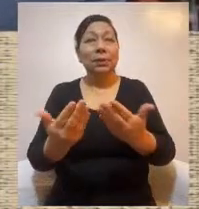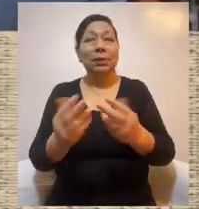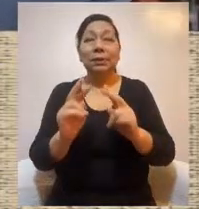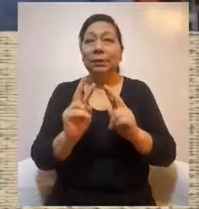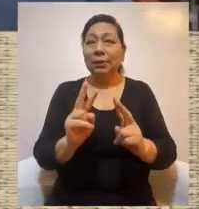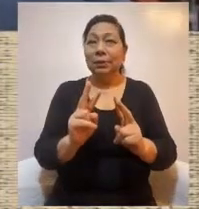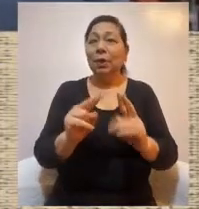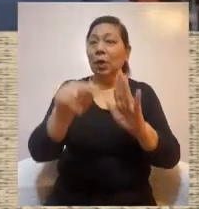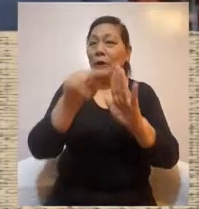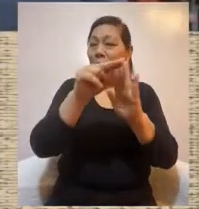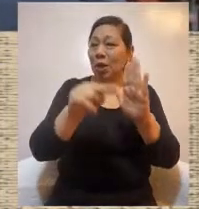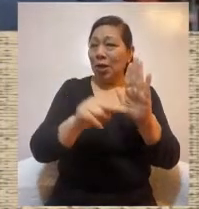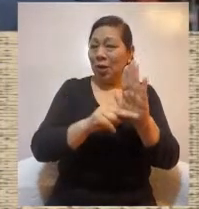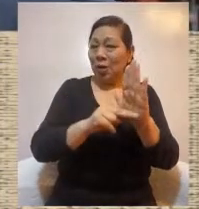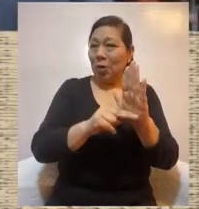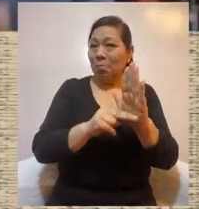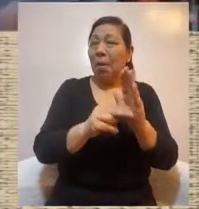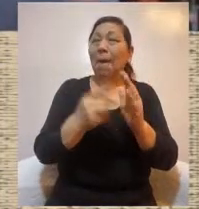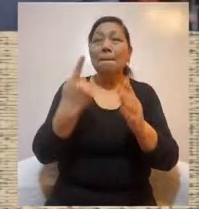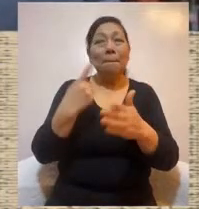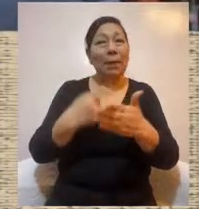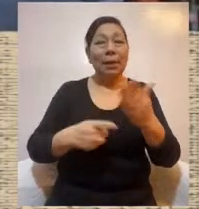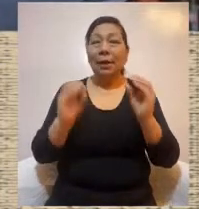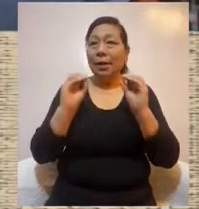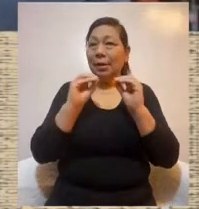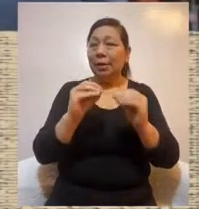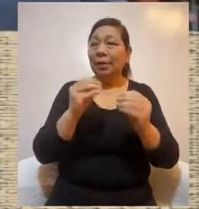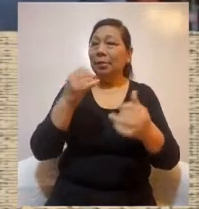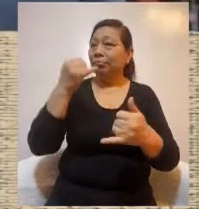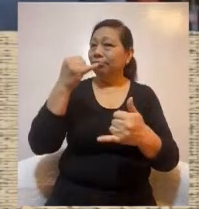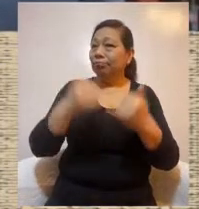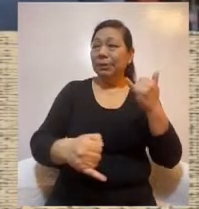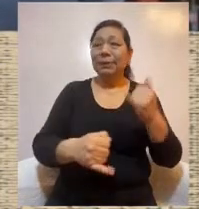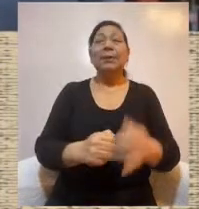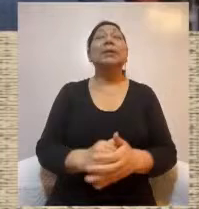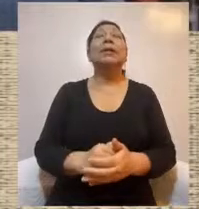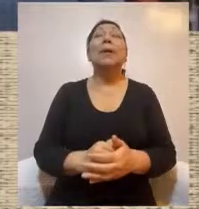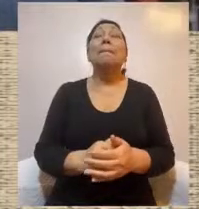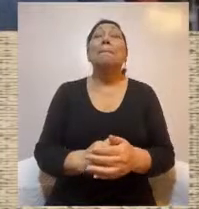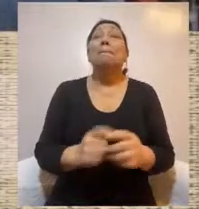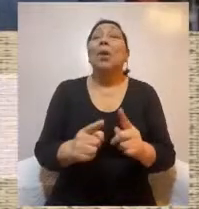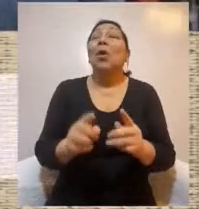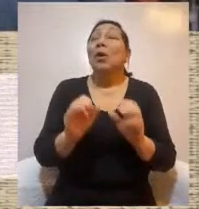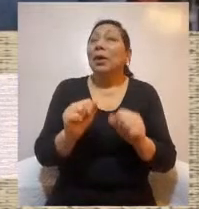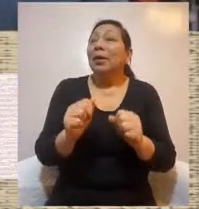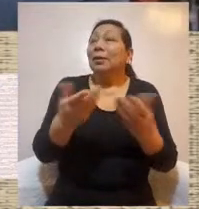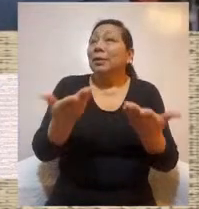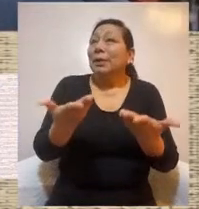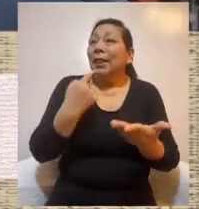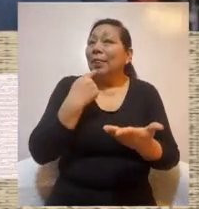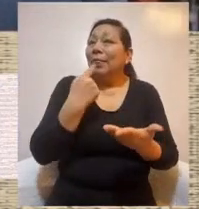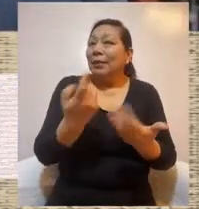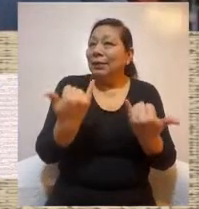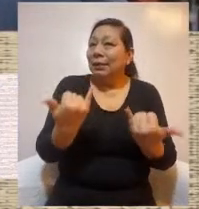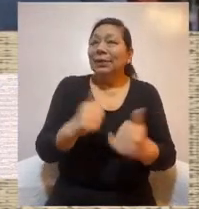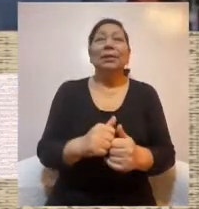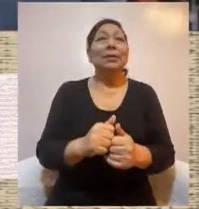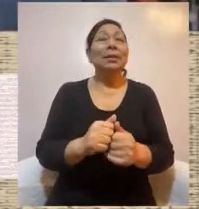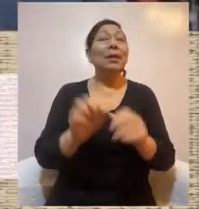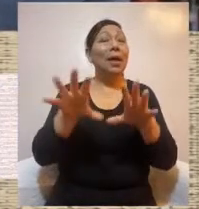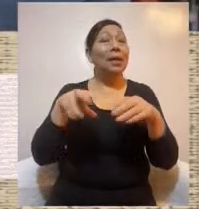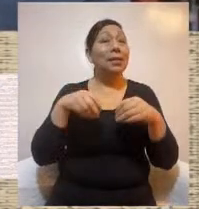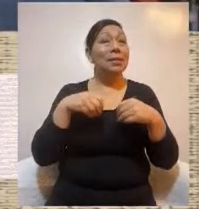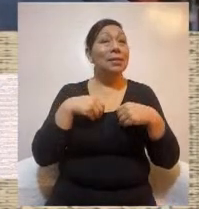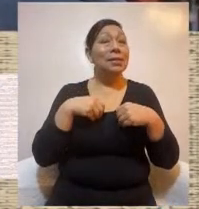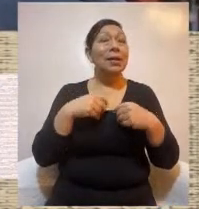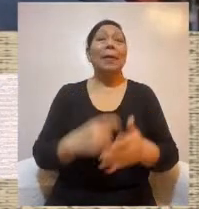situación que está prevista en la normatividad penal con el propósito de evitar el quebrantamiento de las audiencias. Lo que concretamente señalan es de que si se